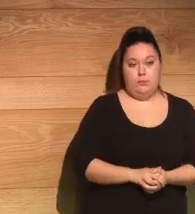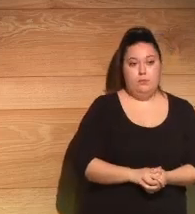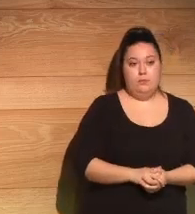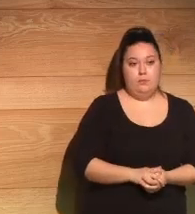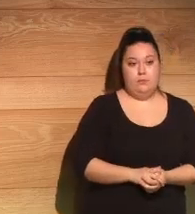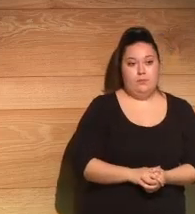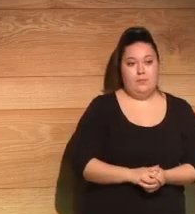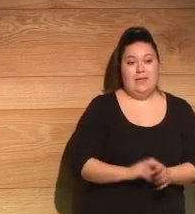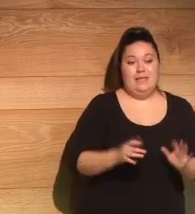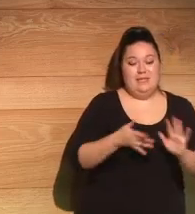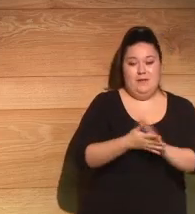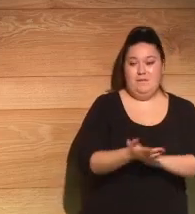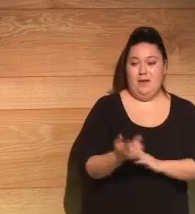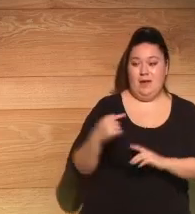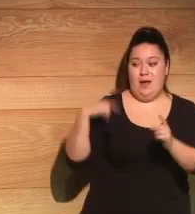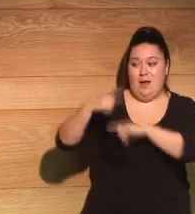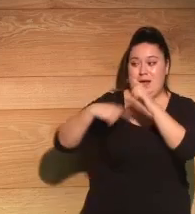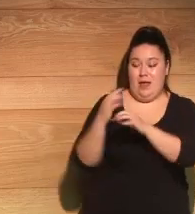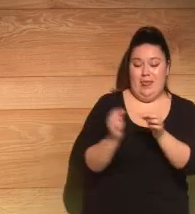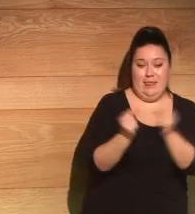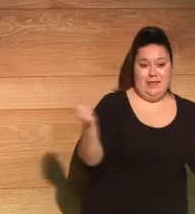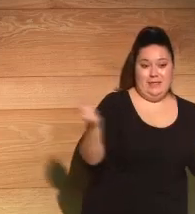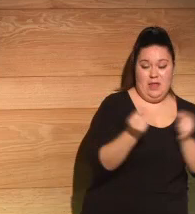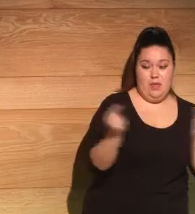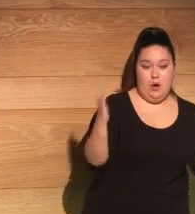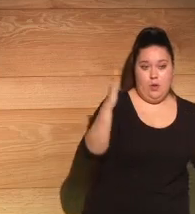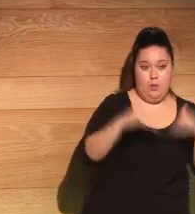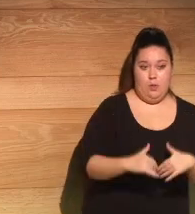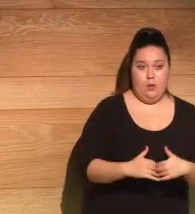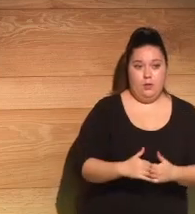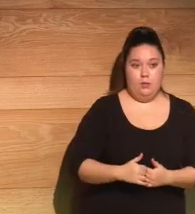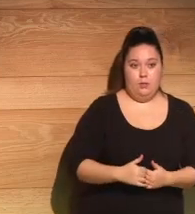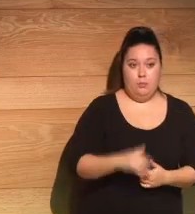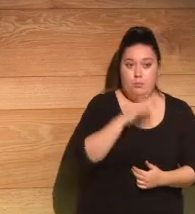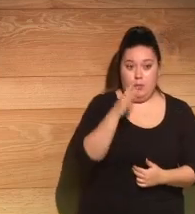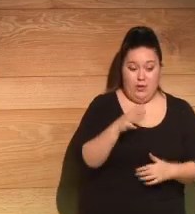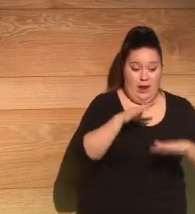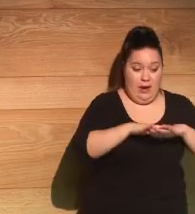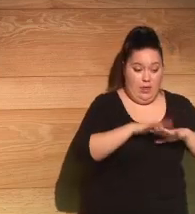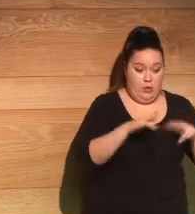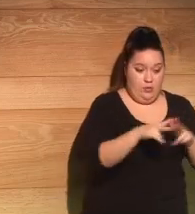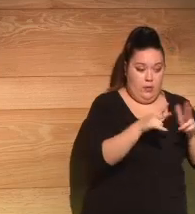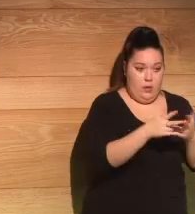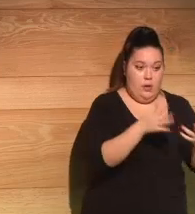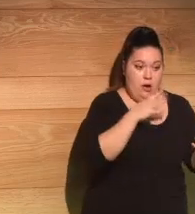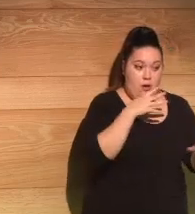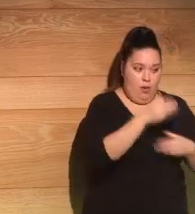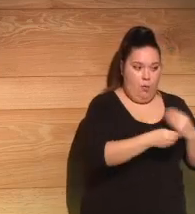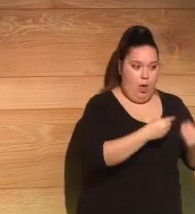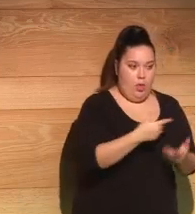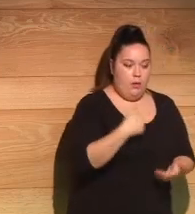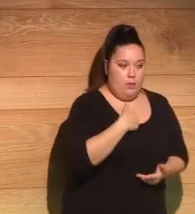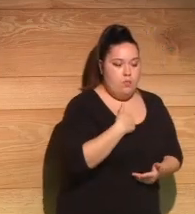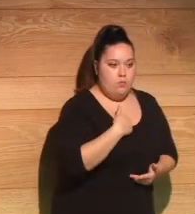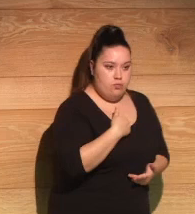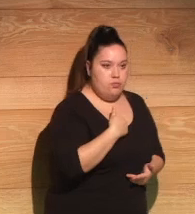distancia generacional cuanto el problema de qué están haciendo las redes con nosotros. O sea, pensemos que la